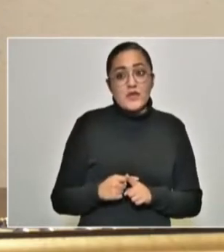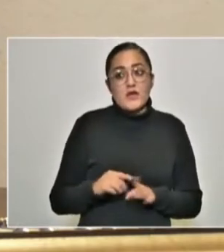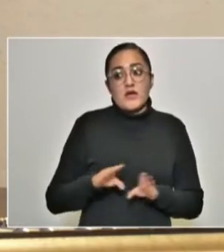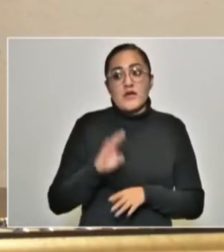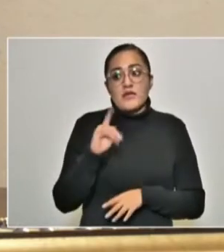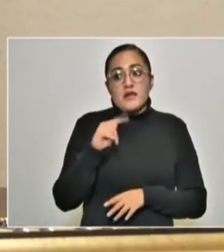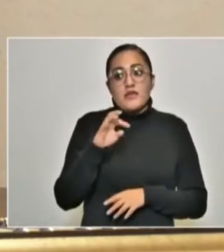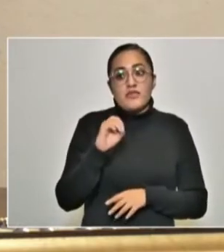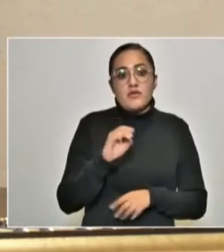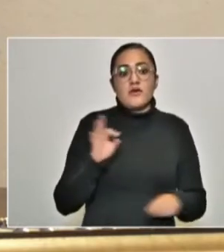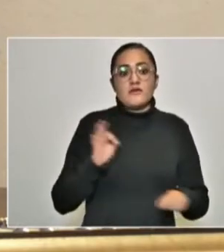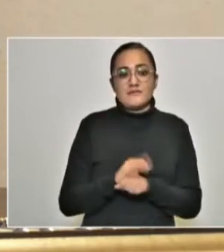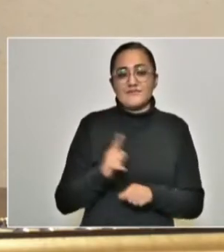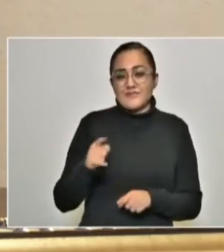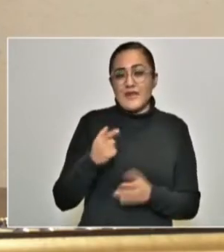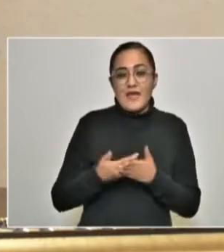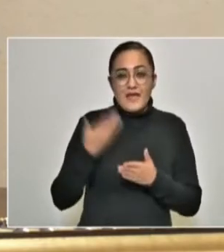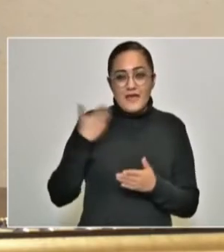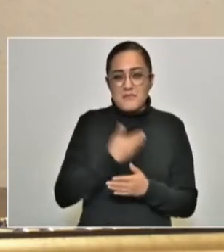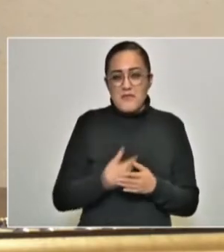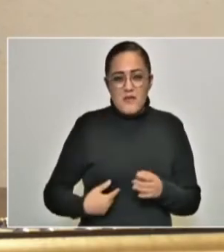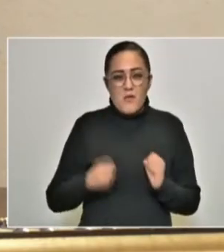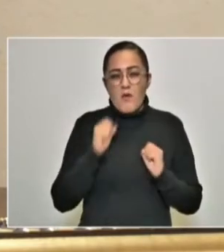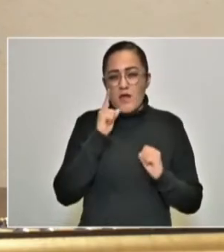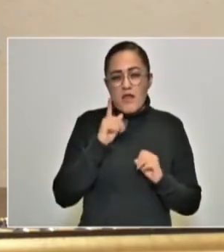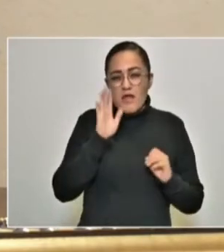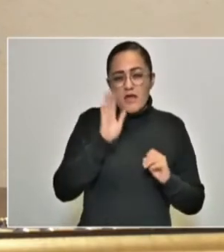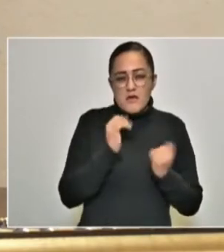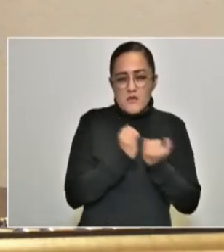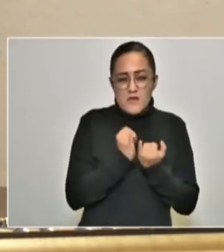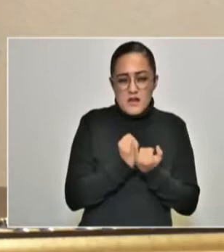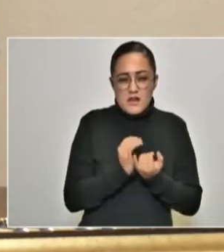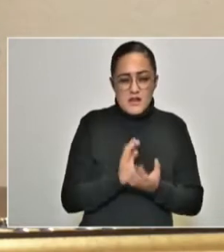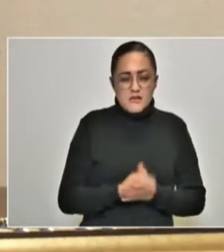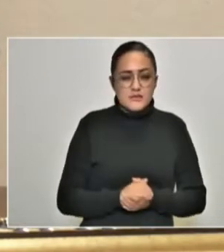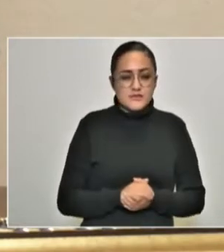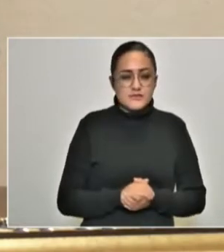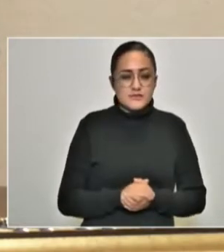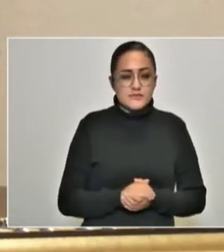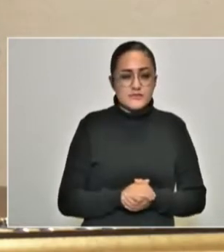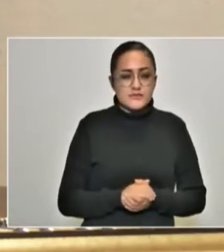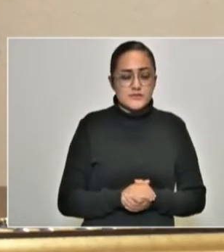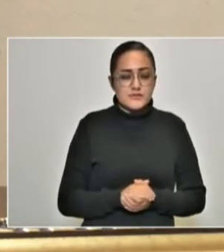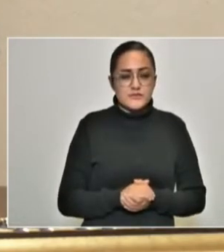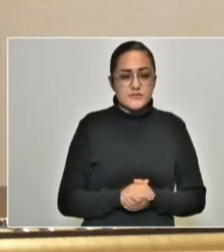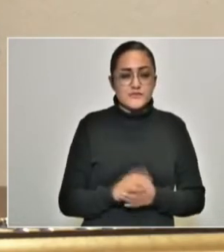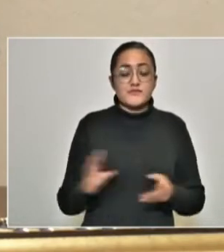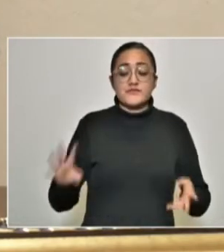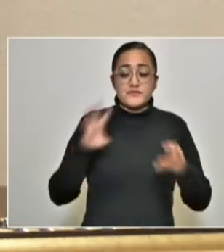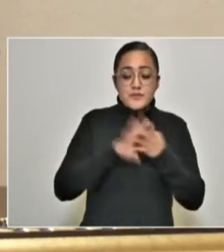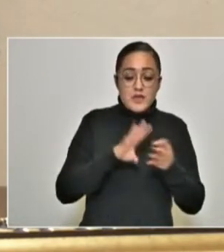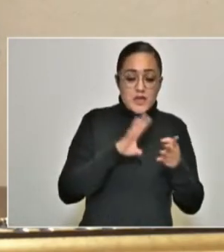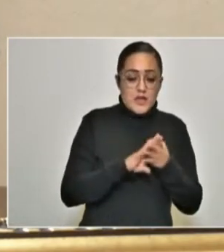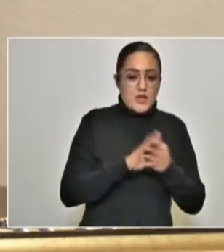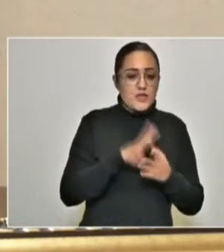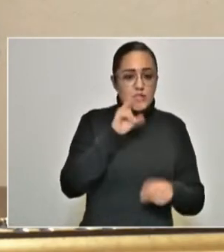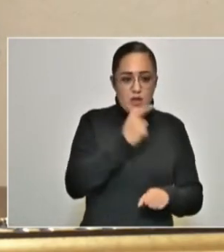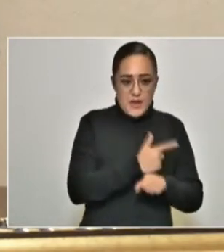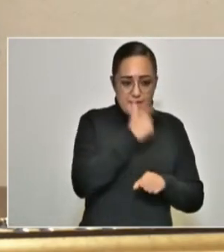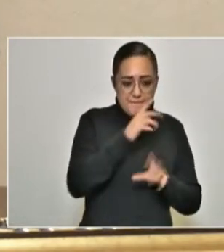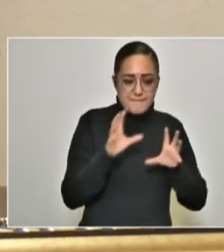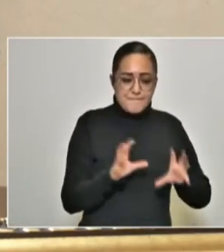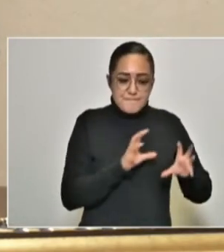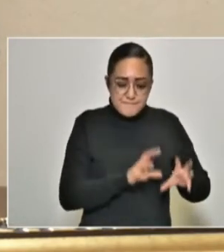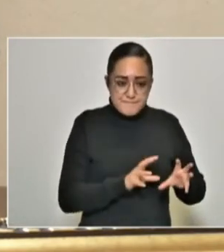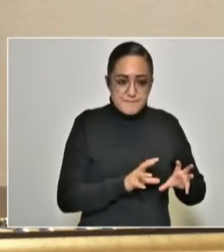que tuvieran una condición similar es decir procesados por delitos no graves